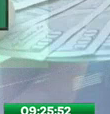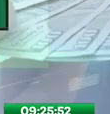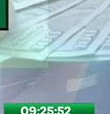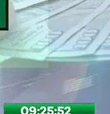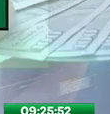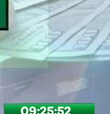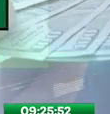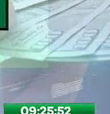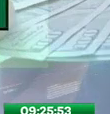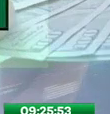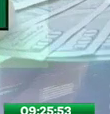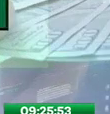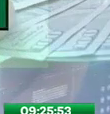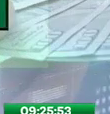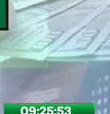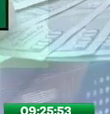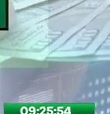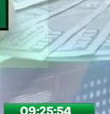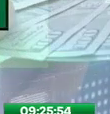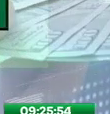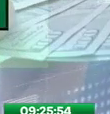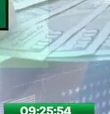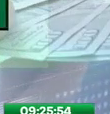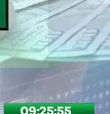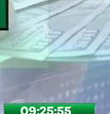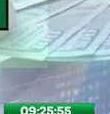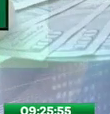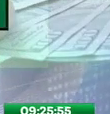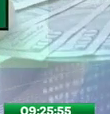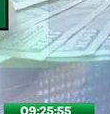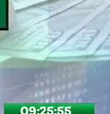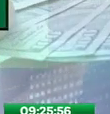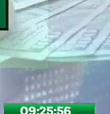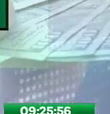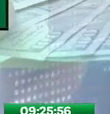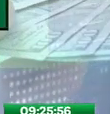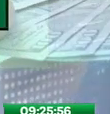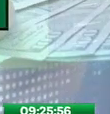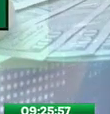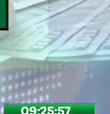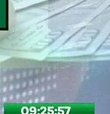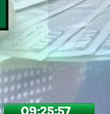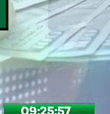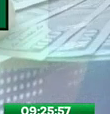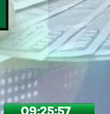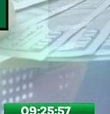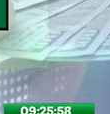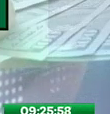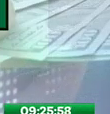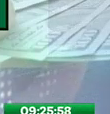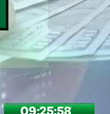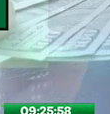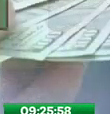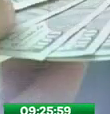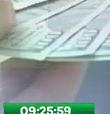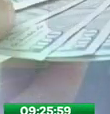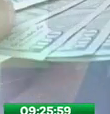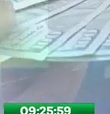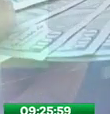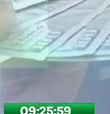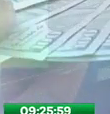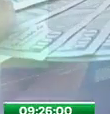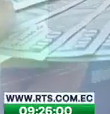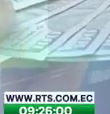agosto del presente año se entregaron 1.800 millones de dólares el 30 por ciento se consignaron en guayas hasta